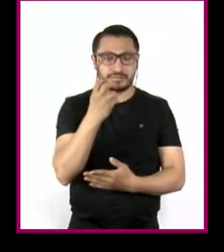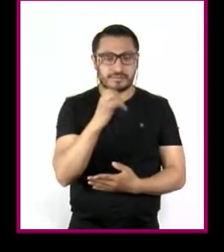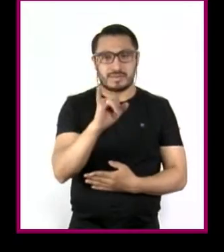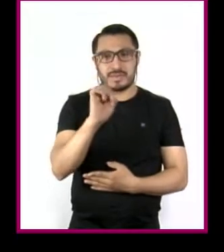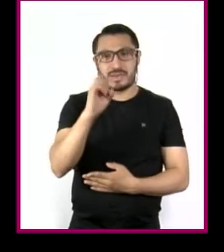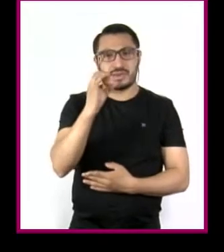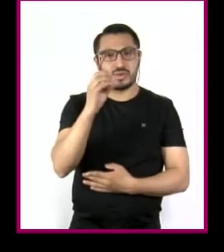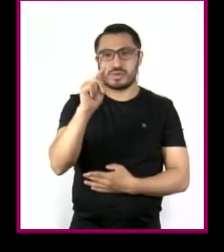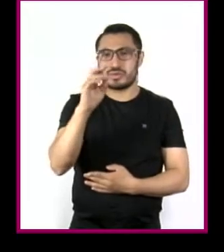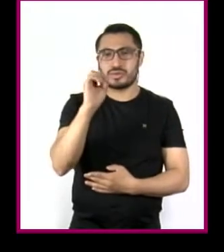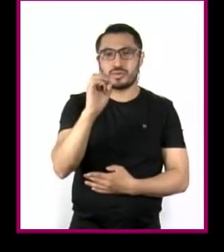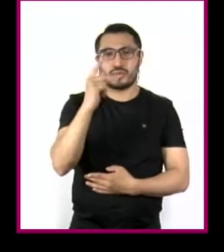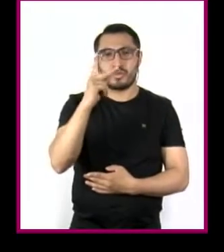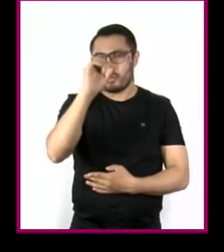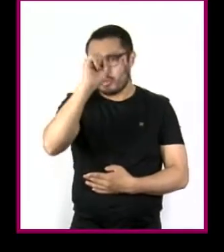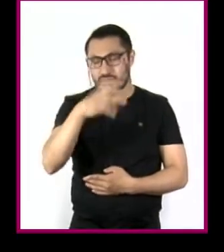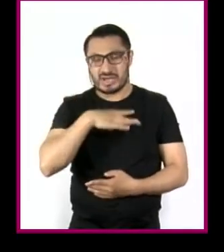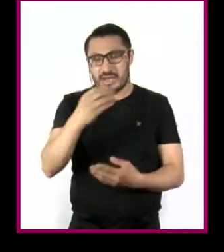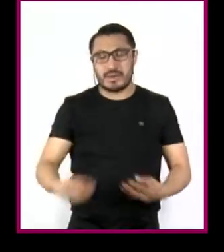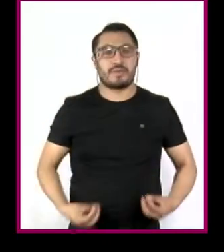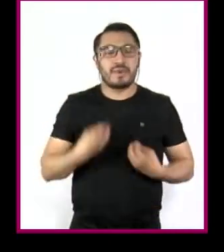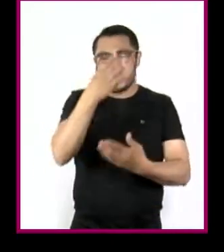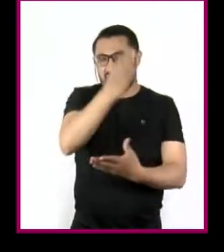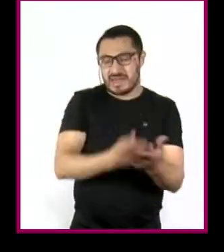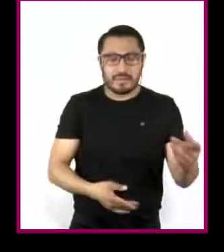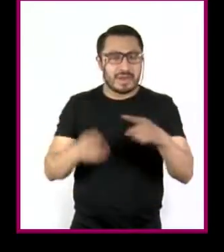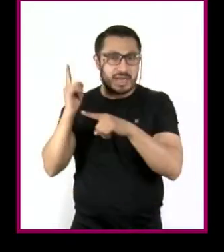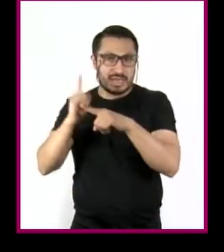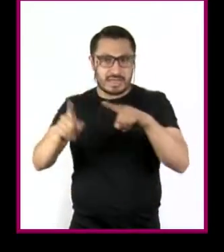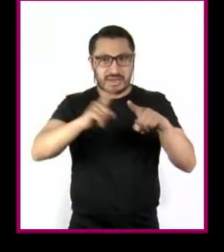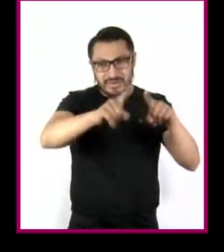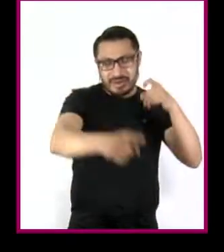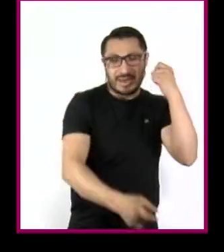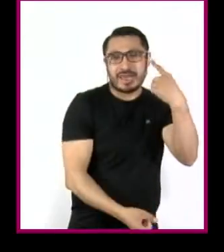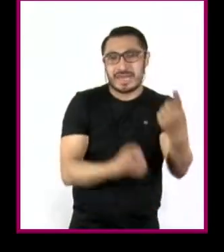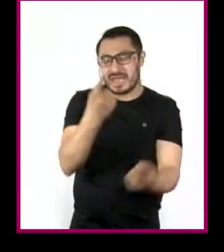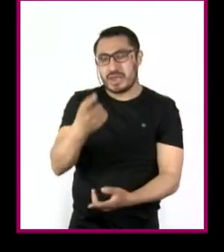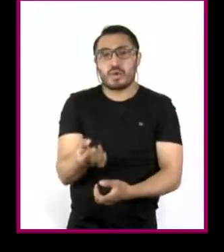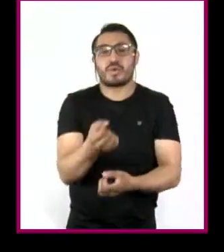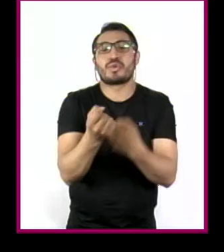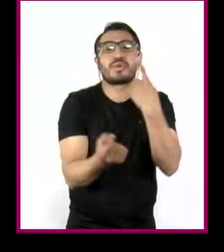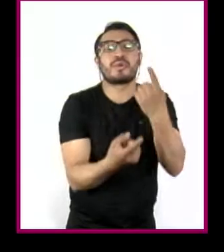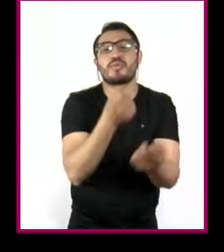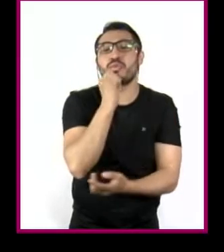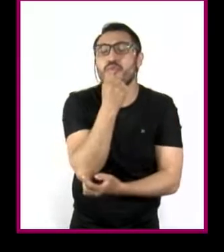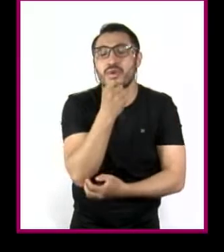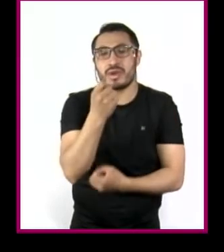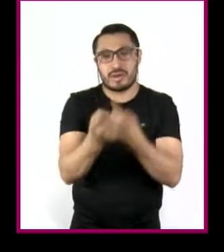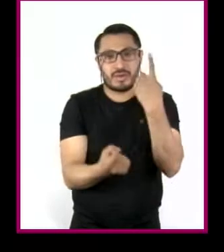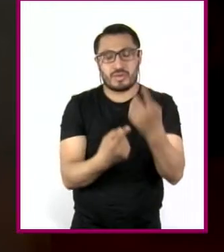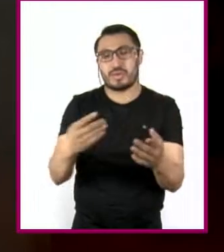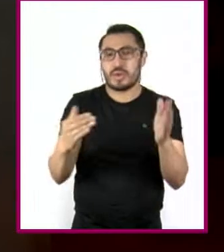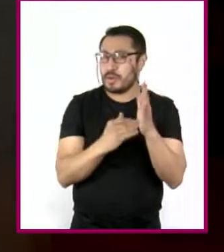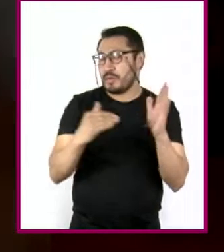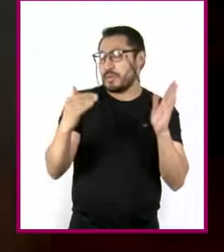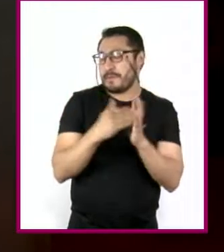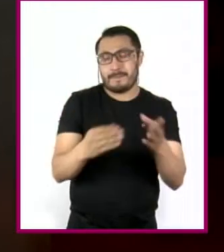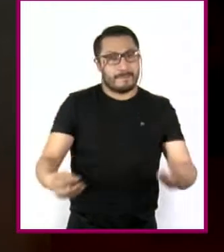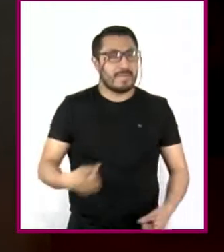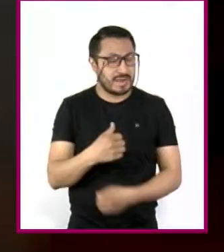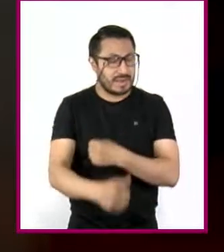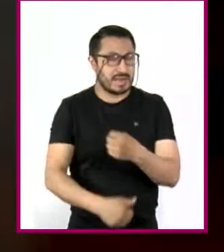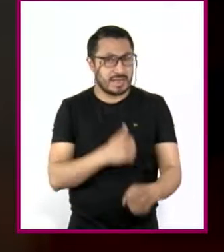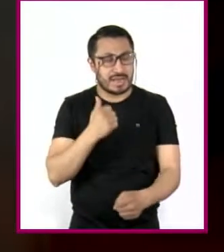isótopos cosmogénicos tienen vidas medias muy variadas, algunos de segundos, otros de miles de años. Así